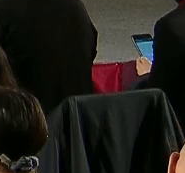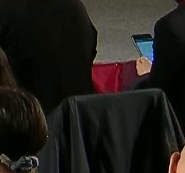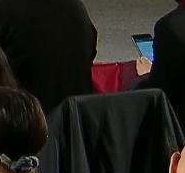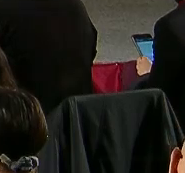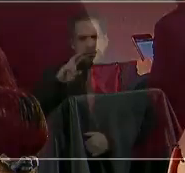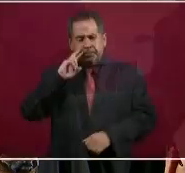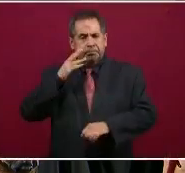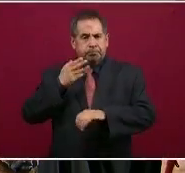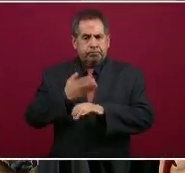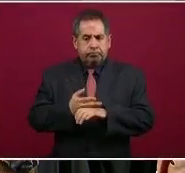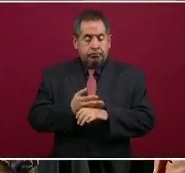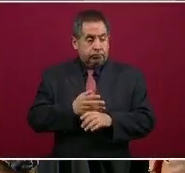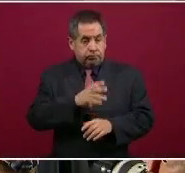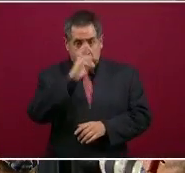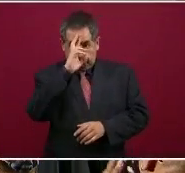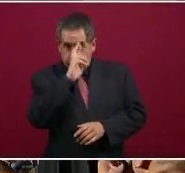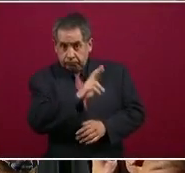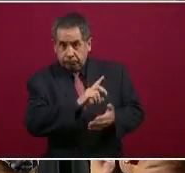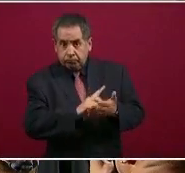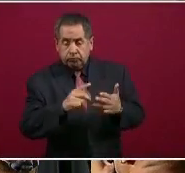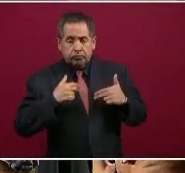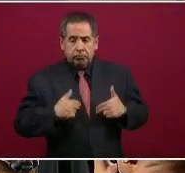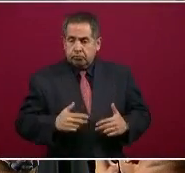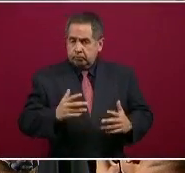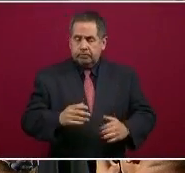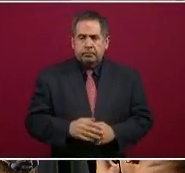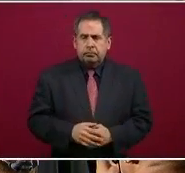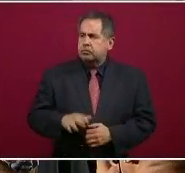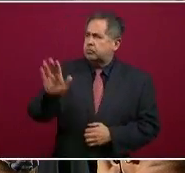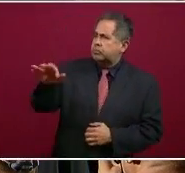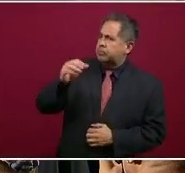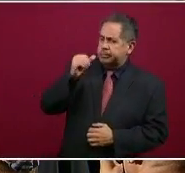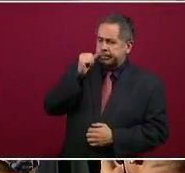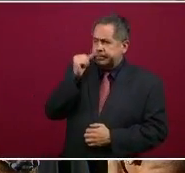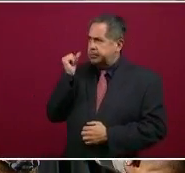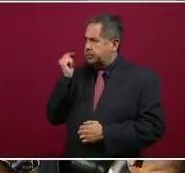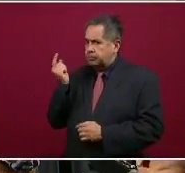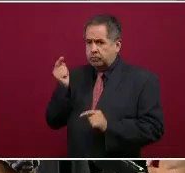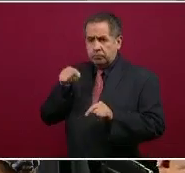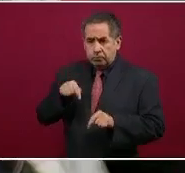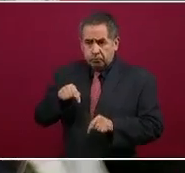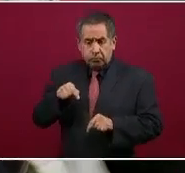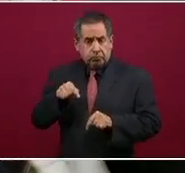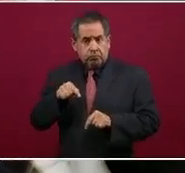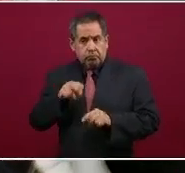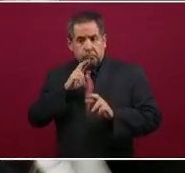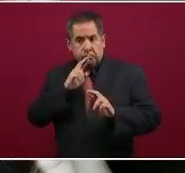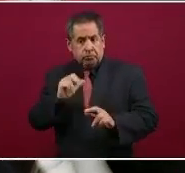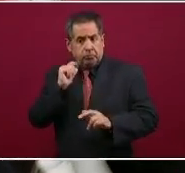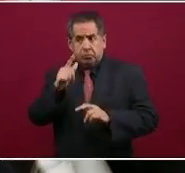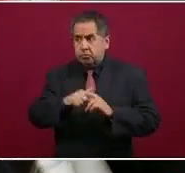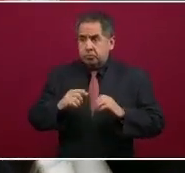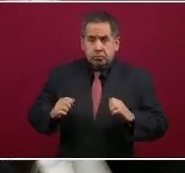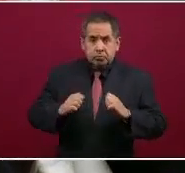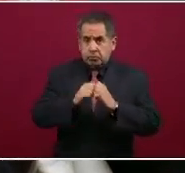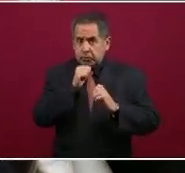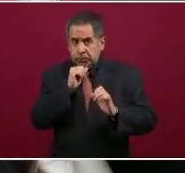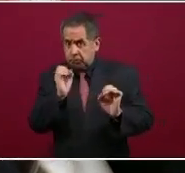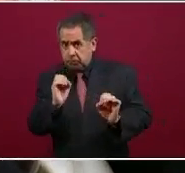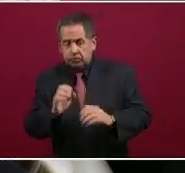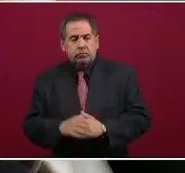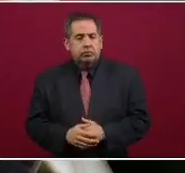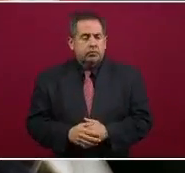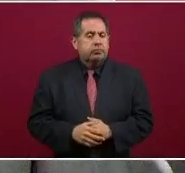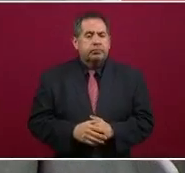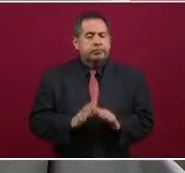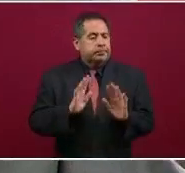sin violar derechos humanos. Pero entonces, de ayer a hoy no se tomará ninguna medida extraordinaria ante el anuncio. Es que